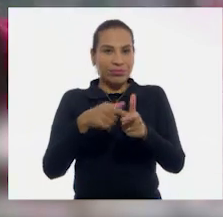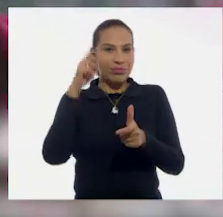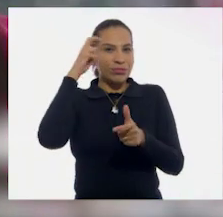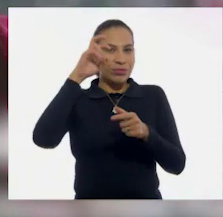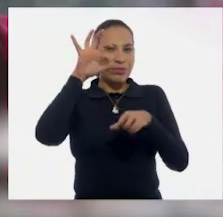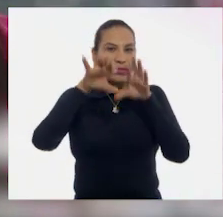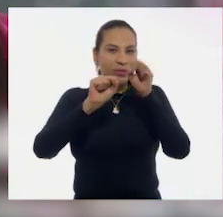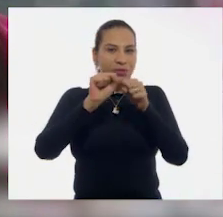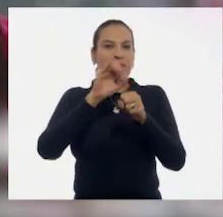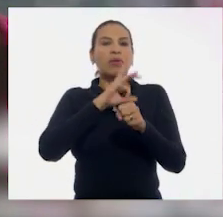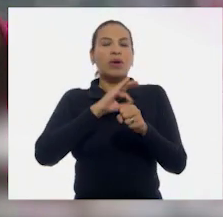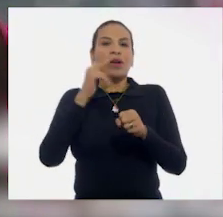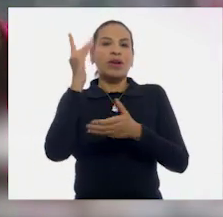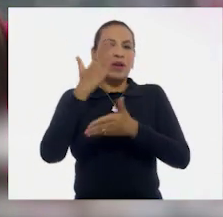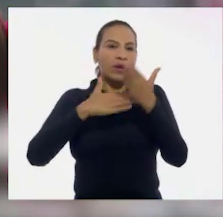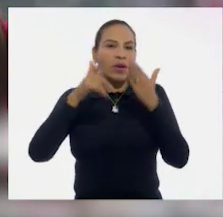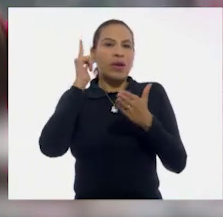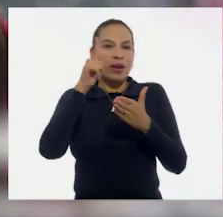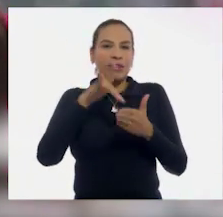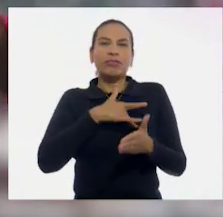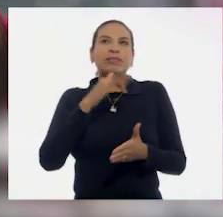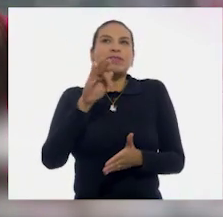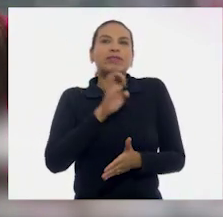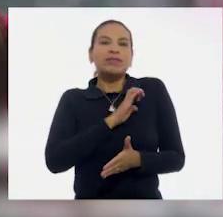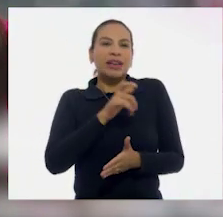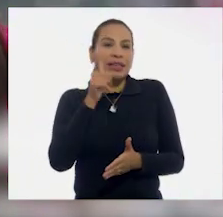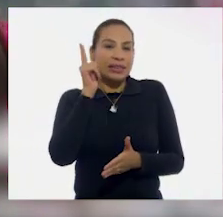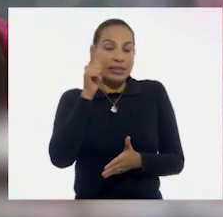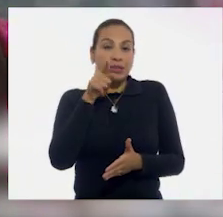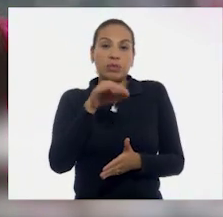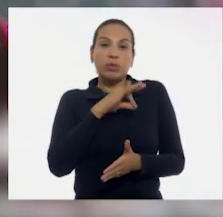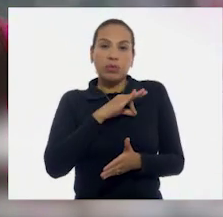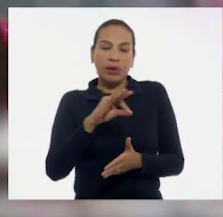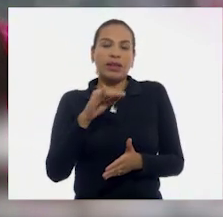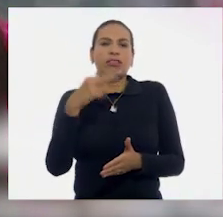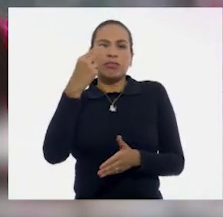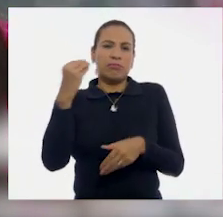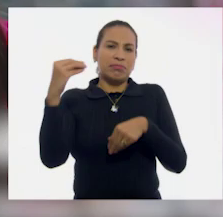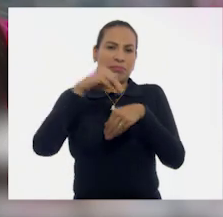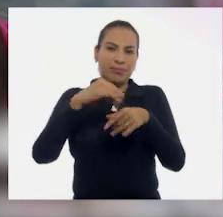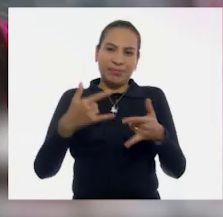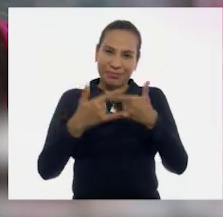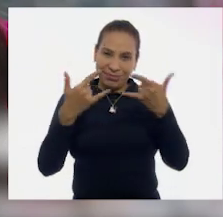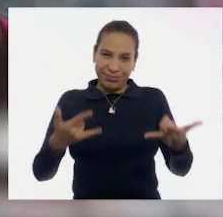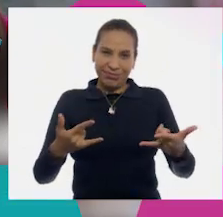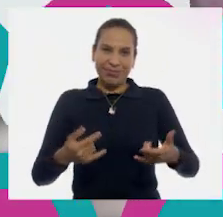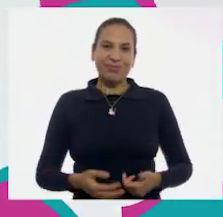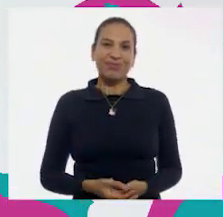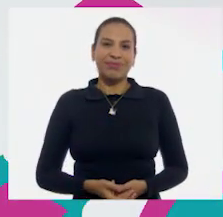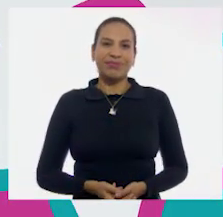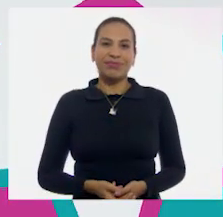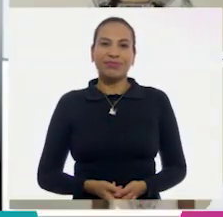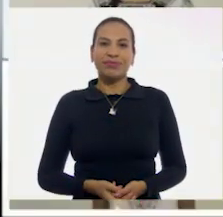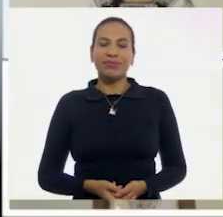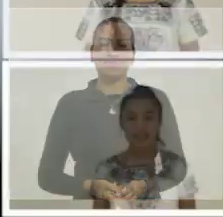sueños, innovar y crear esperanzas y, sobre todo, dejar tu nombre marcado en la historia.